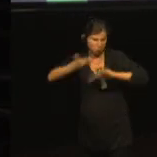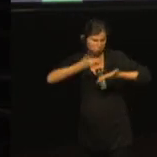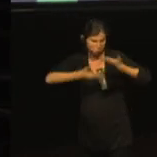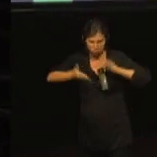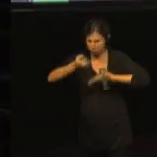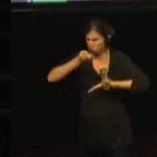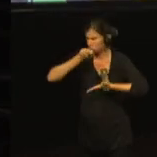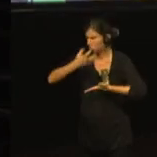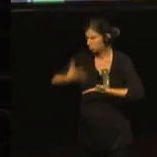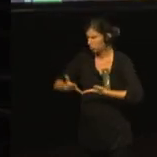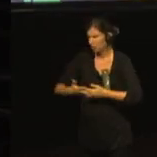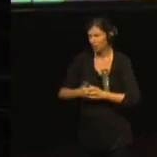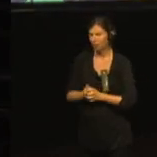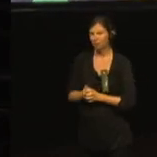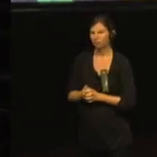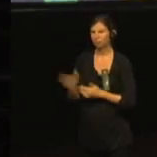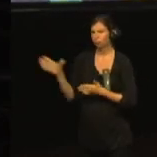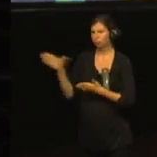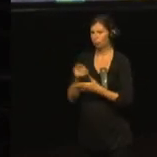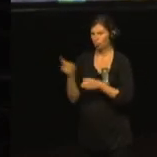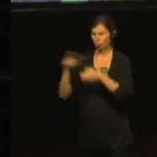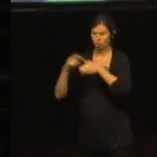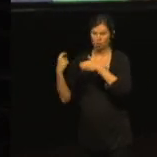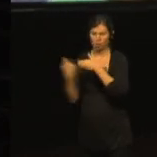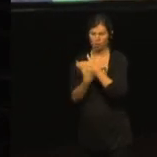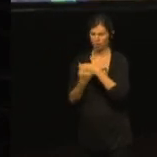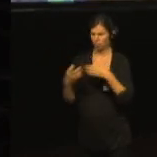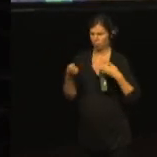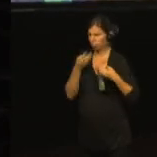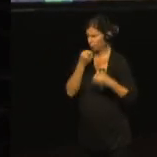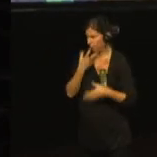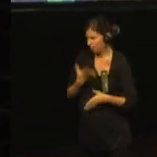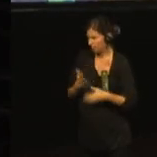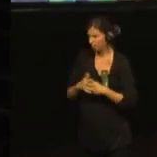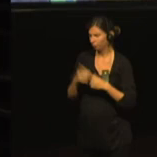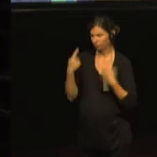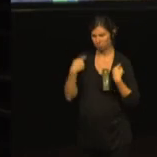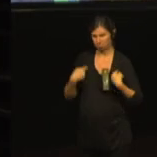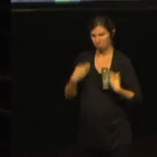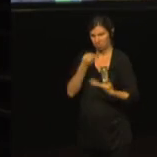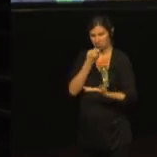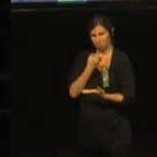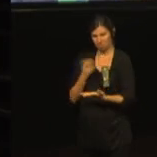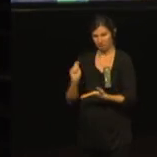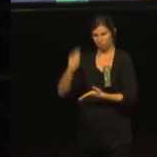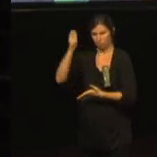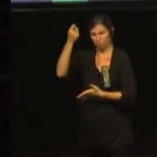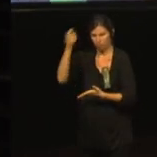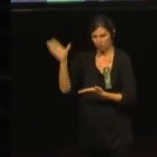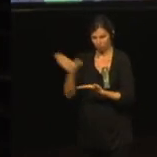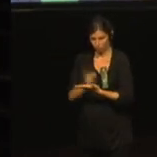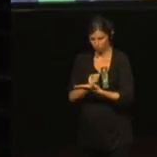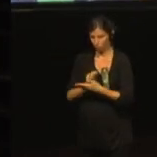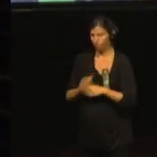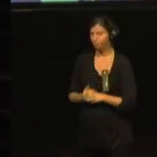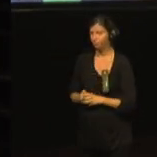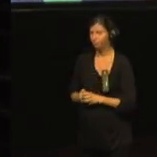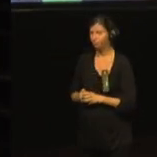que asistieron y tuvimos bastante éxito precisamente en el medio del proyecto. Y la